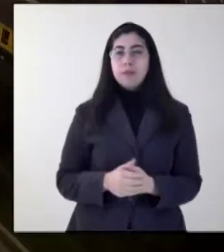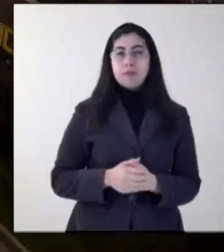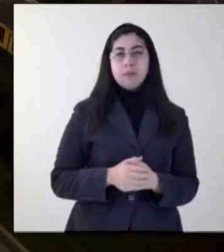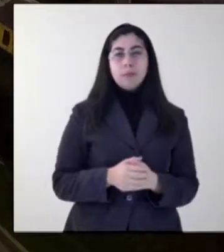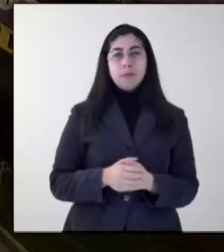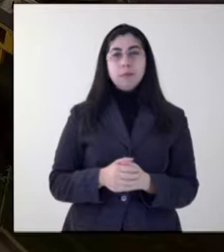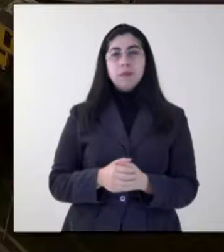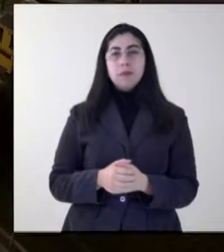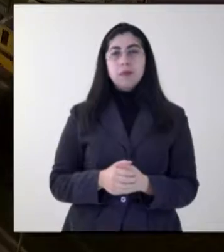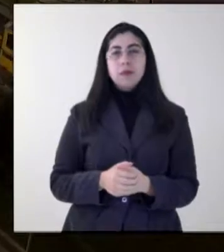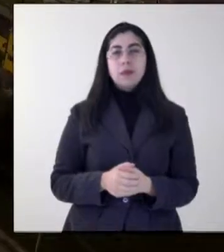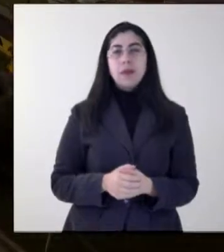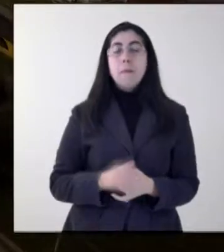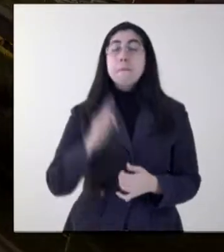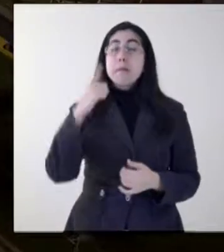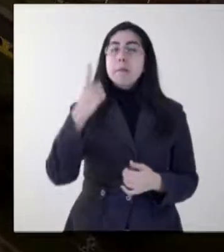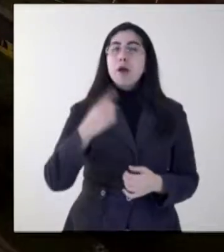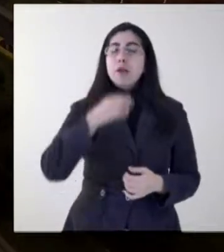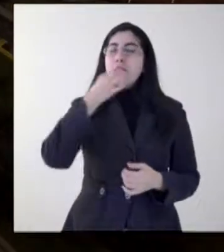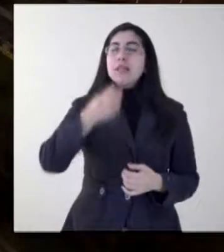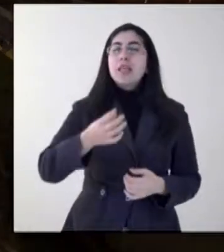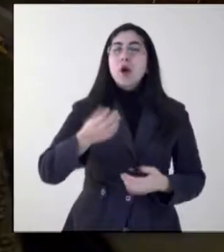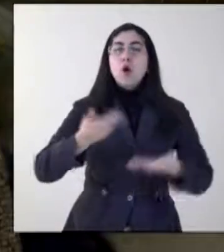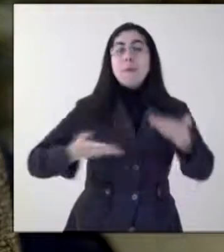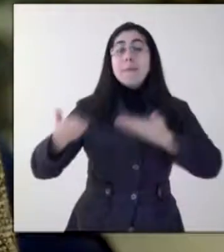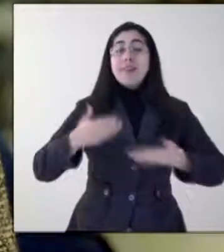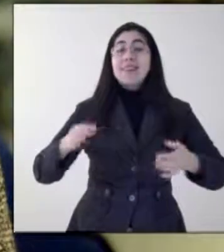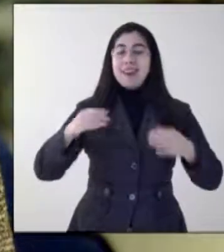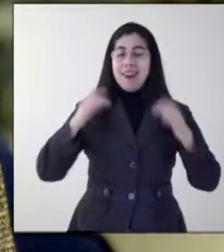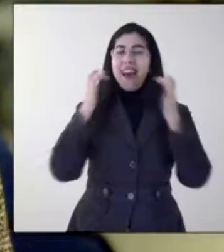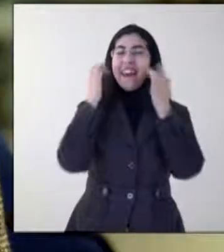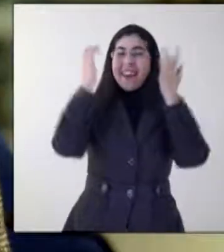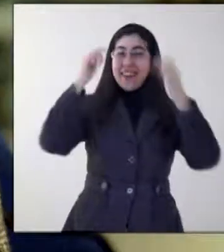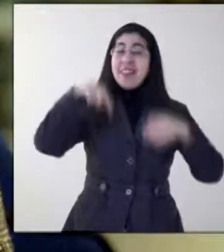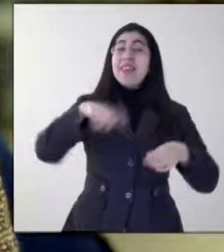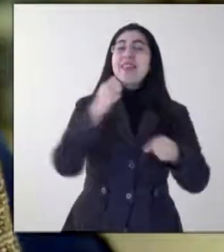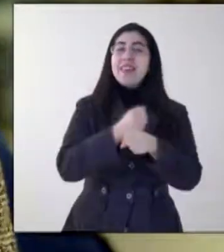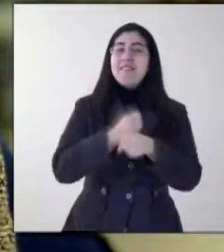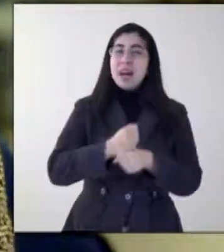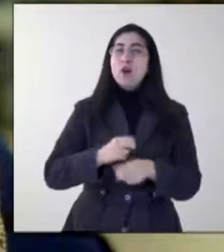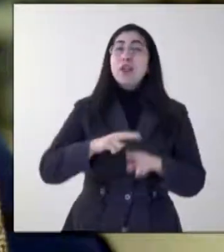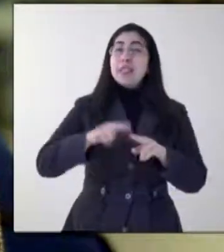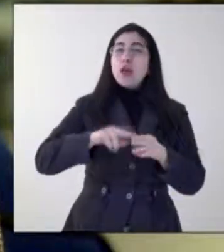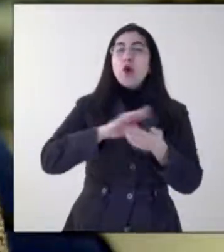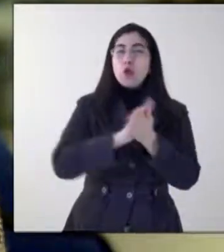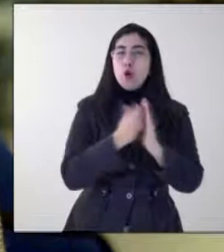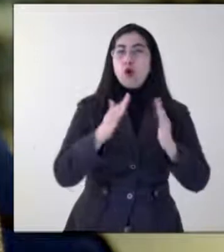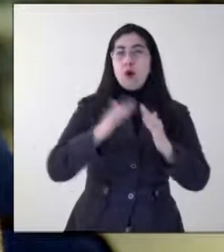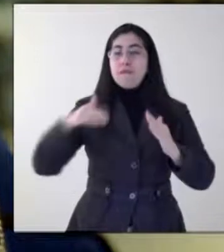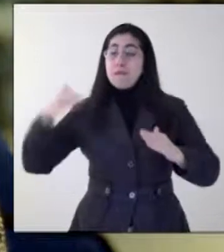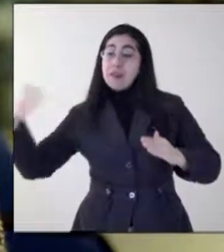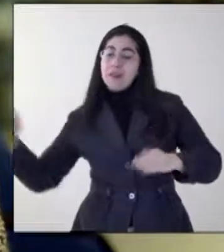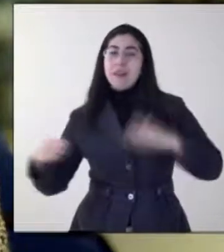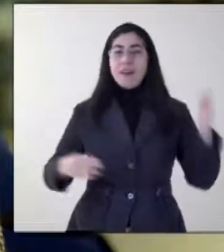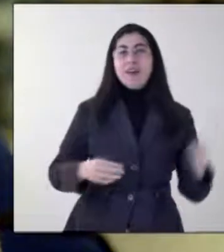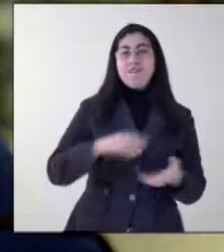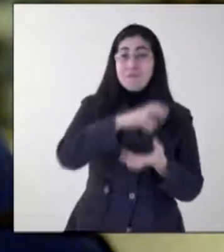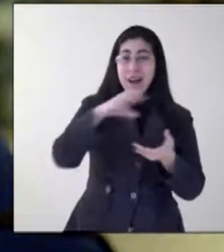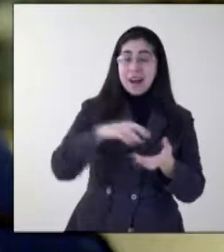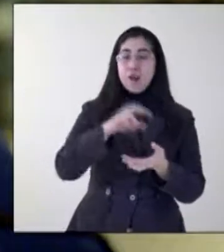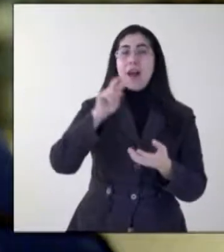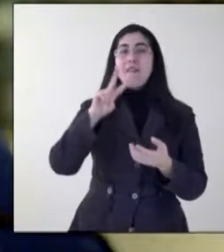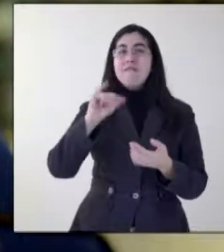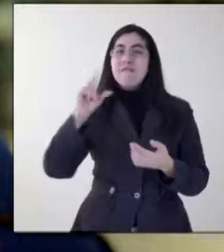digamos. En primer lugar, compartir la alegría de este trabajo que han hecho todos los vecinos y vecinas del barrio Las Villas de